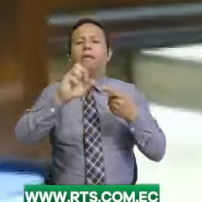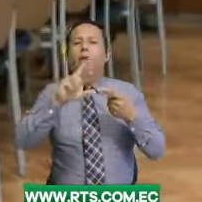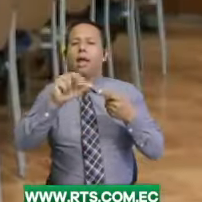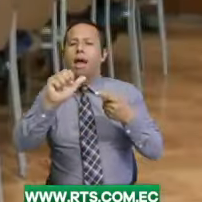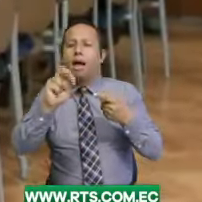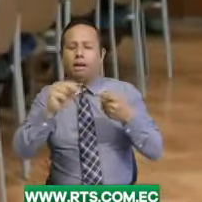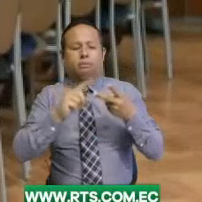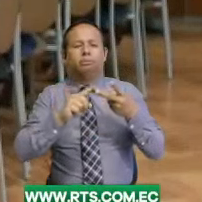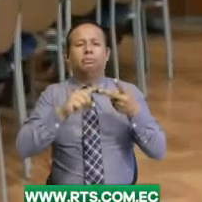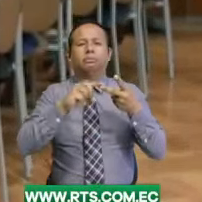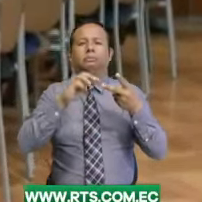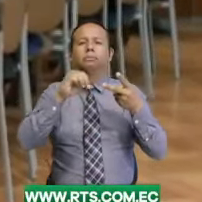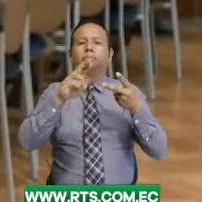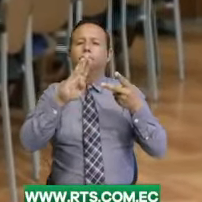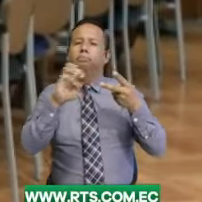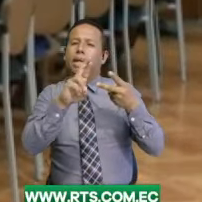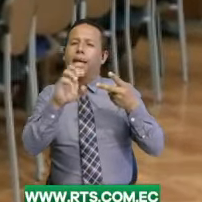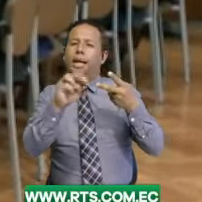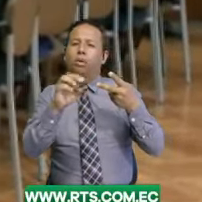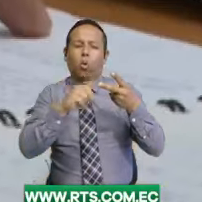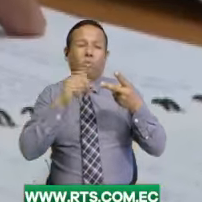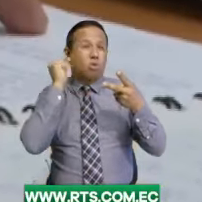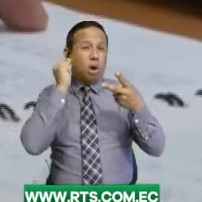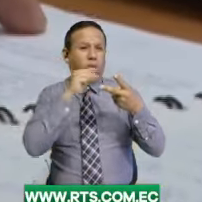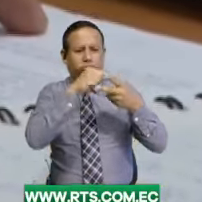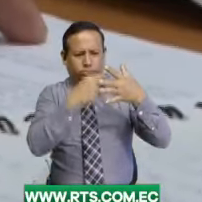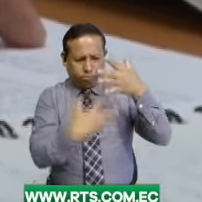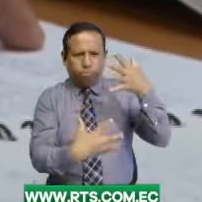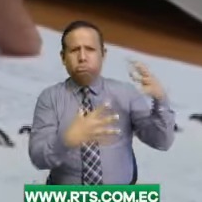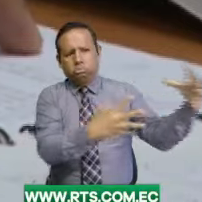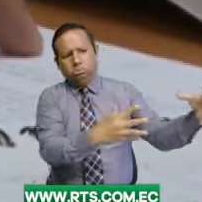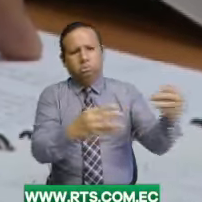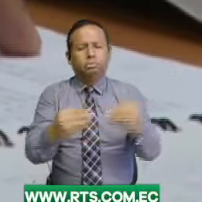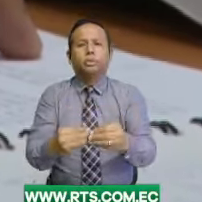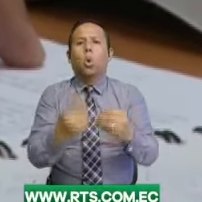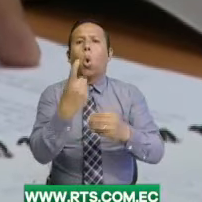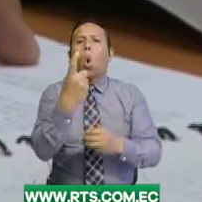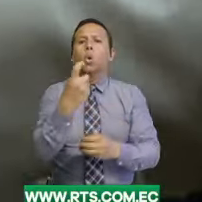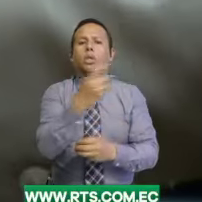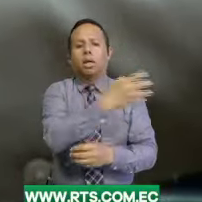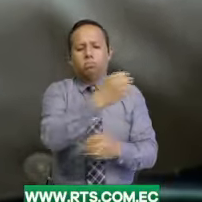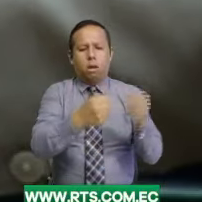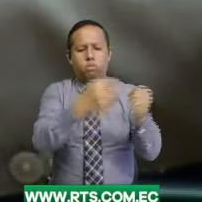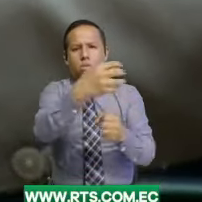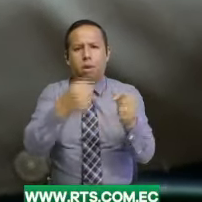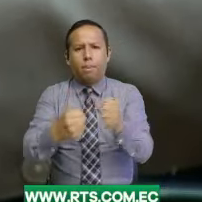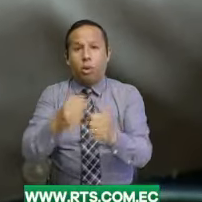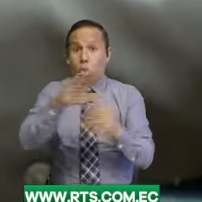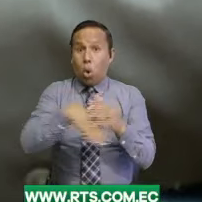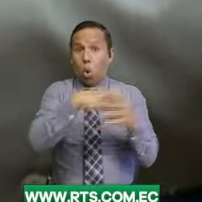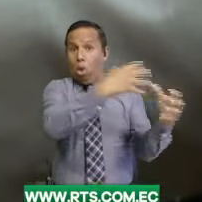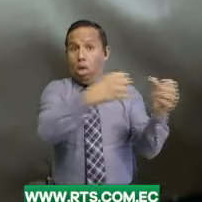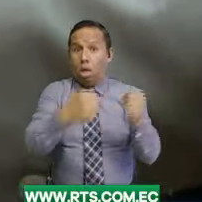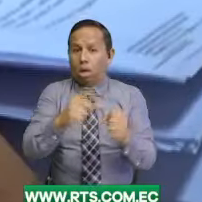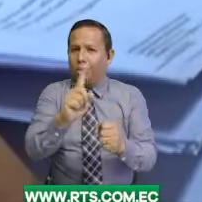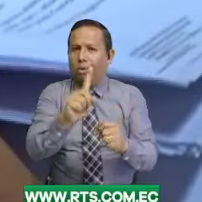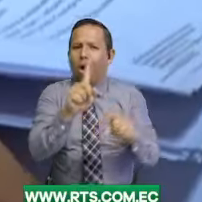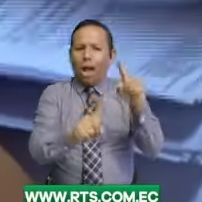son acusados como autores directos del delito. Sin embargo, de los 11 investigados, no todos fueron llamados a juicio. Algunos